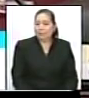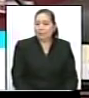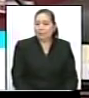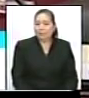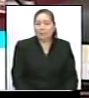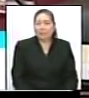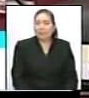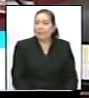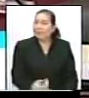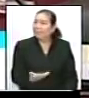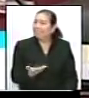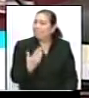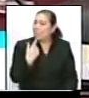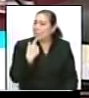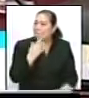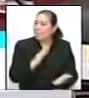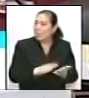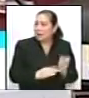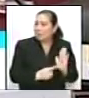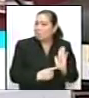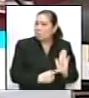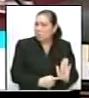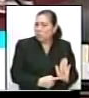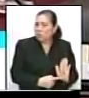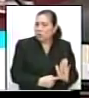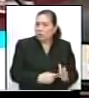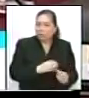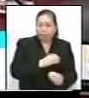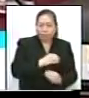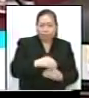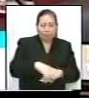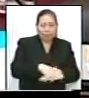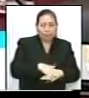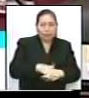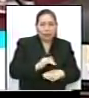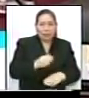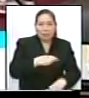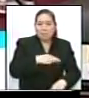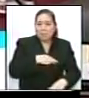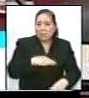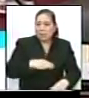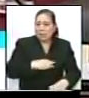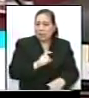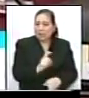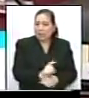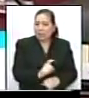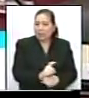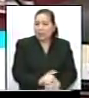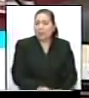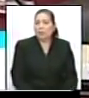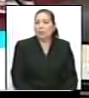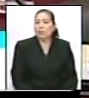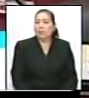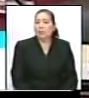de más. Si hay que demostrar el desorden administrativo que hay en el Ministerio de Educación, es el momento